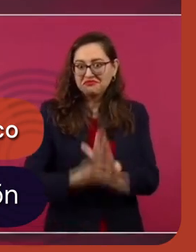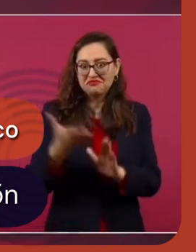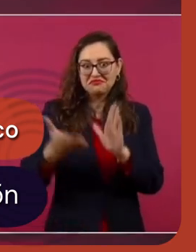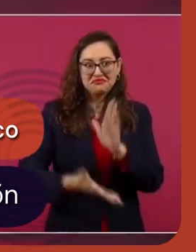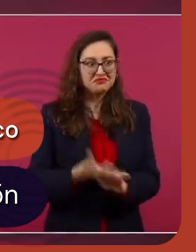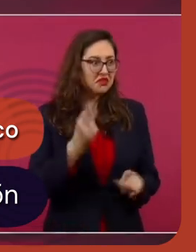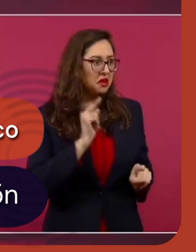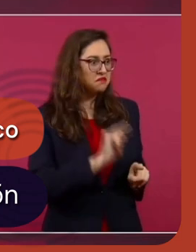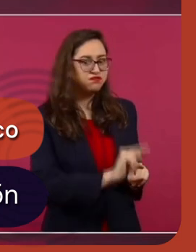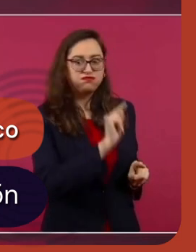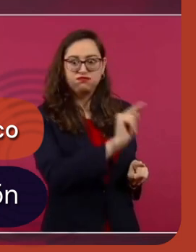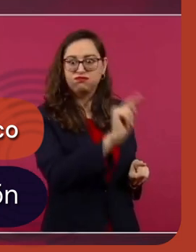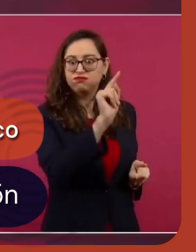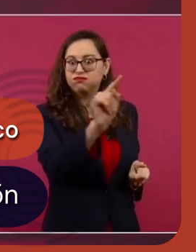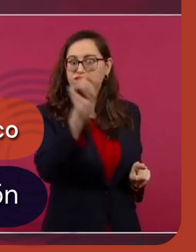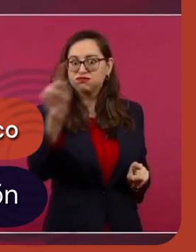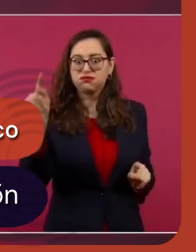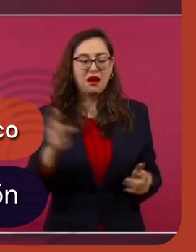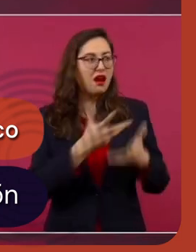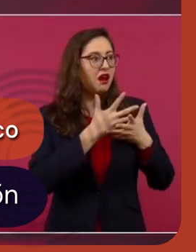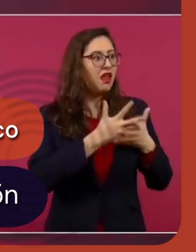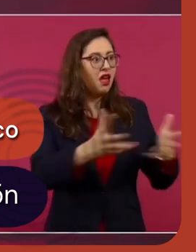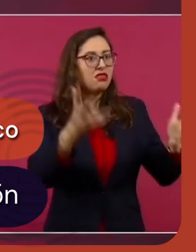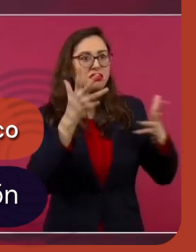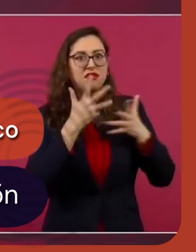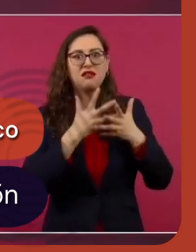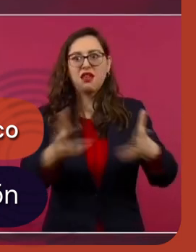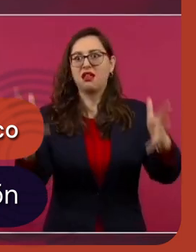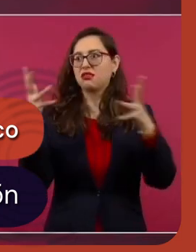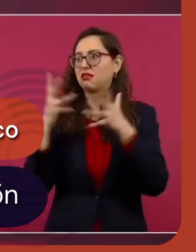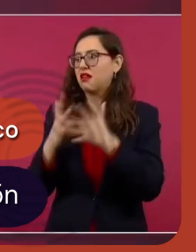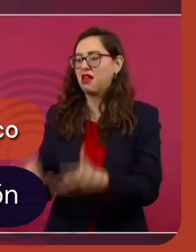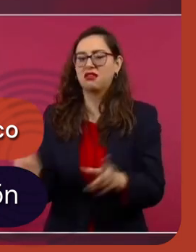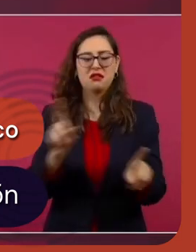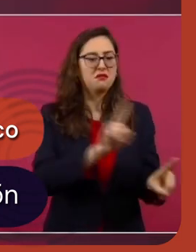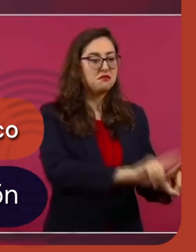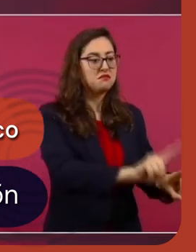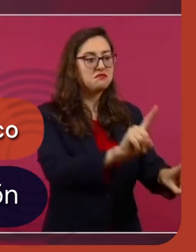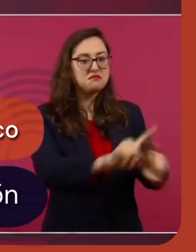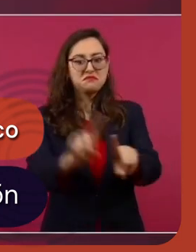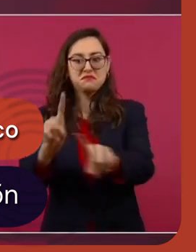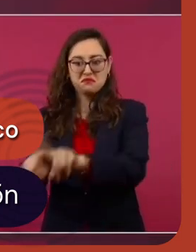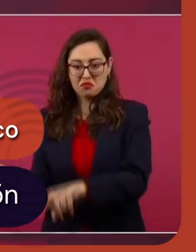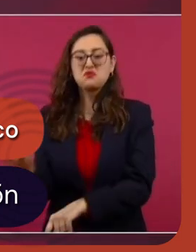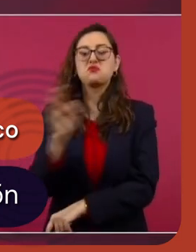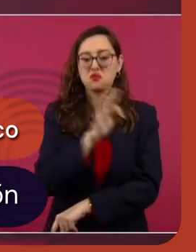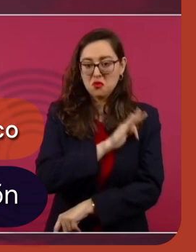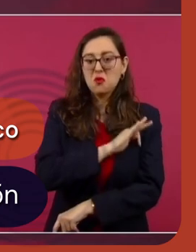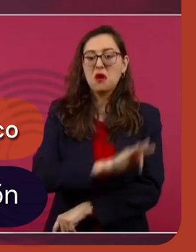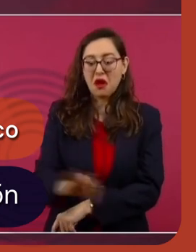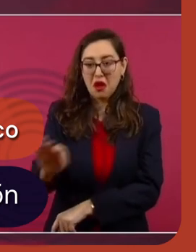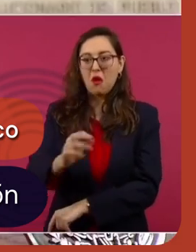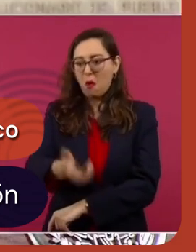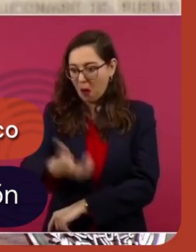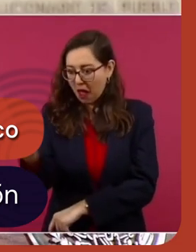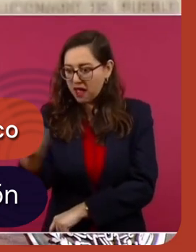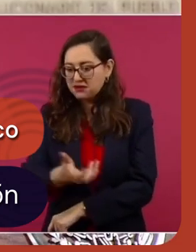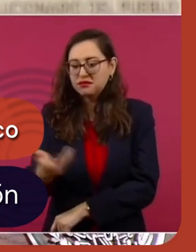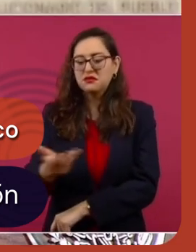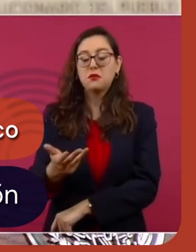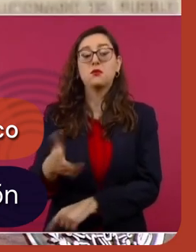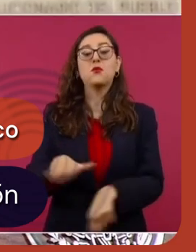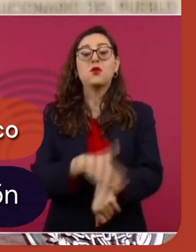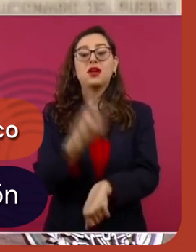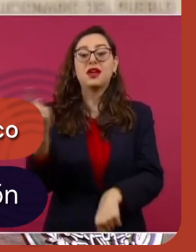se mantuviese el mismo régimen de corrupción y de privilegios que